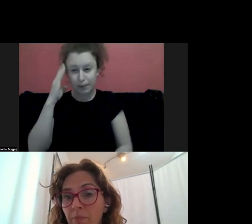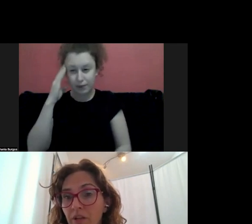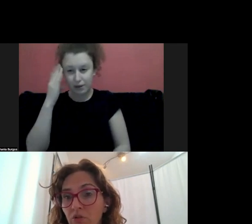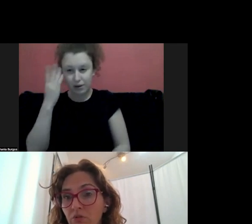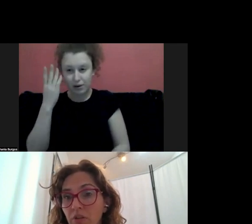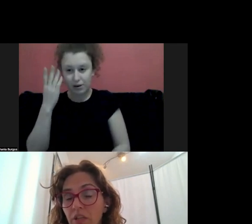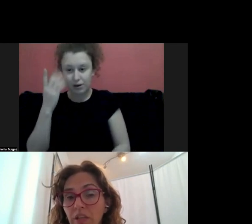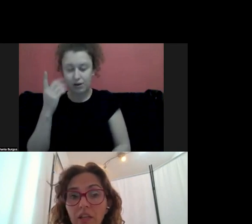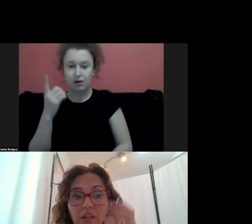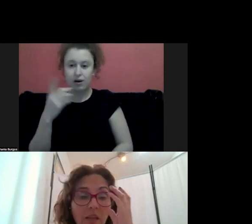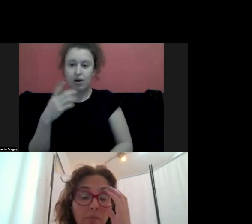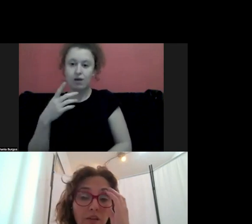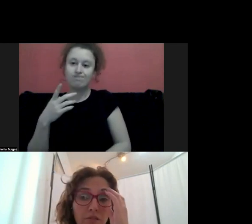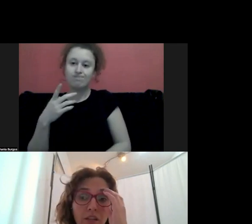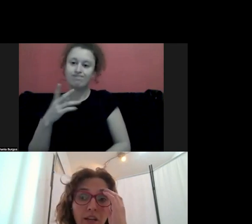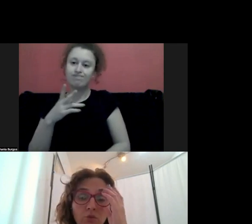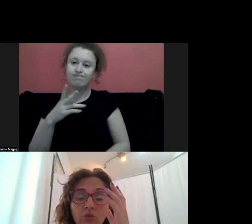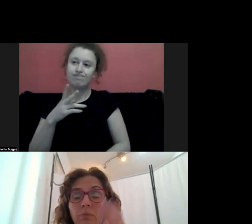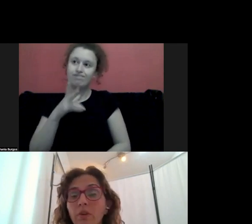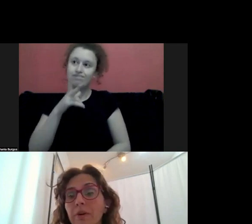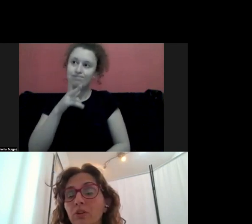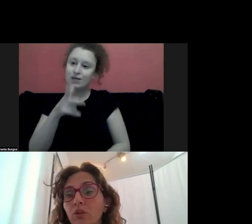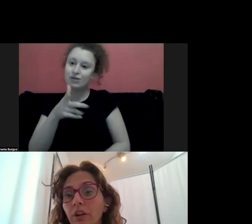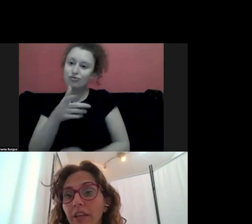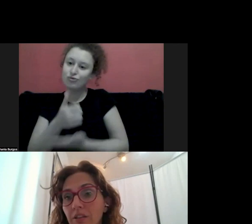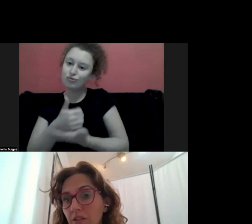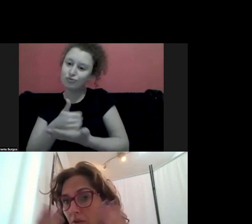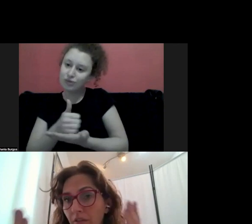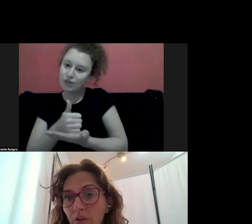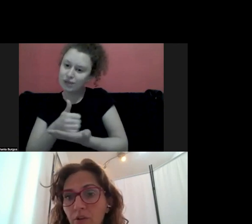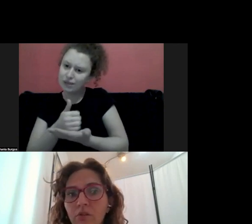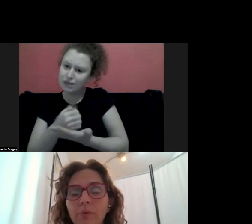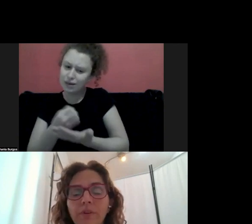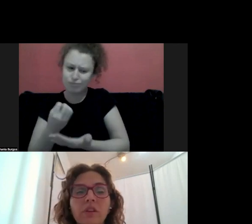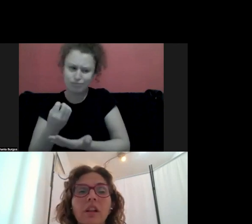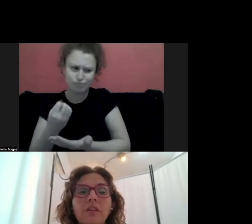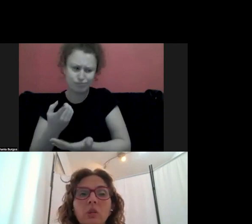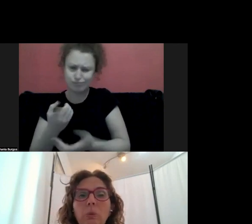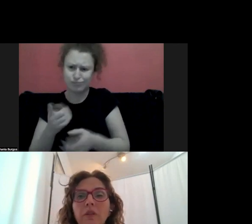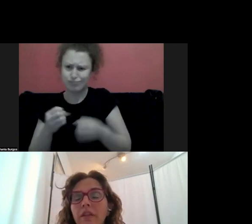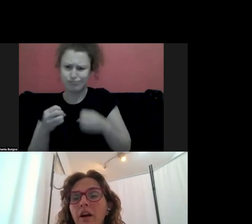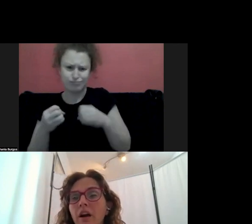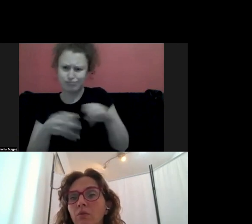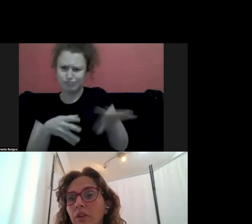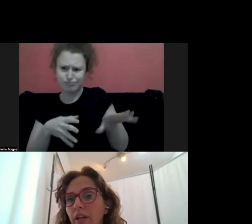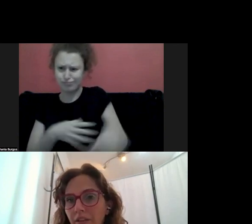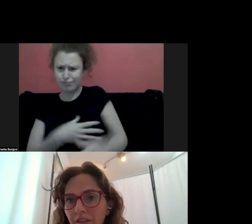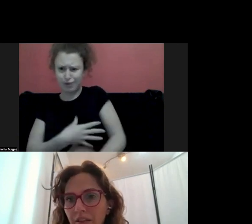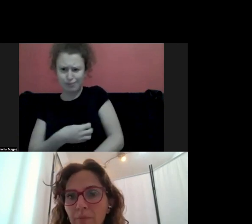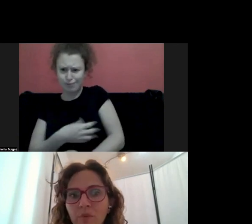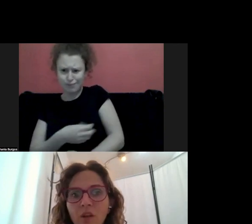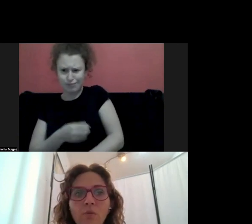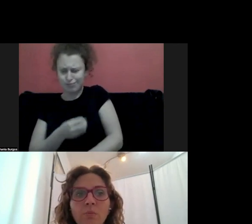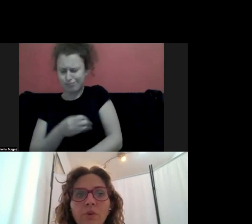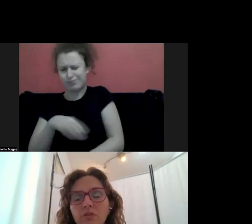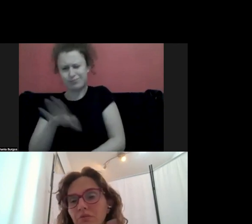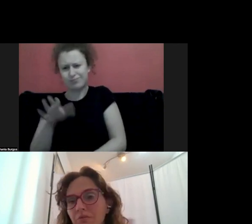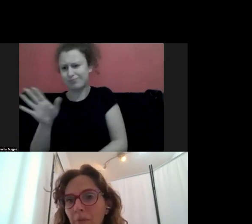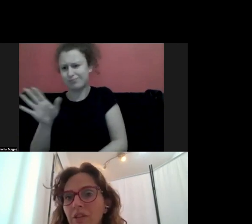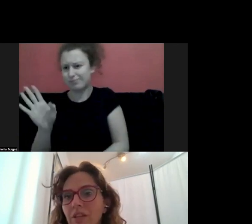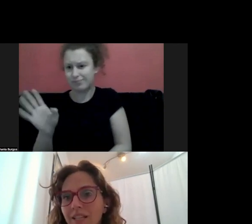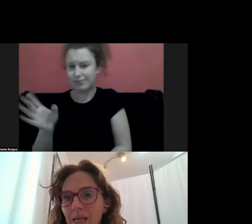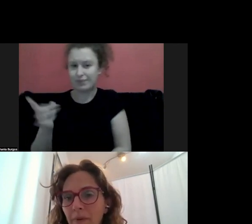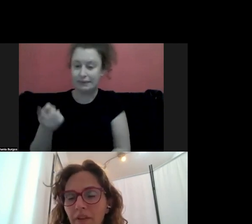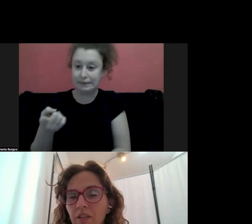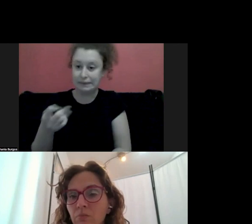porque del pecho? También en otro tipo de patologías o situaciones, como puede ser el síndrome de Down, etcétera, pues